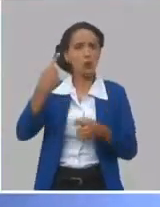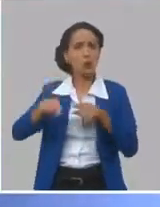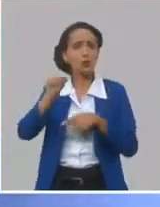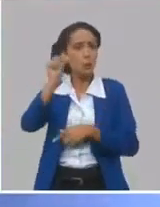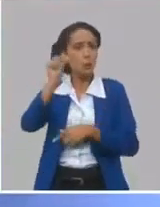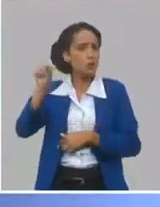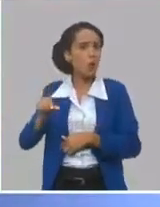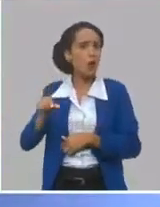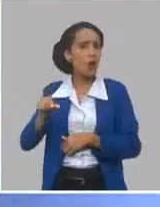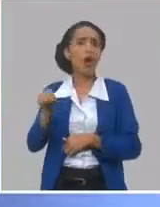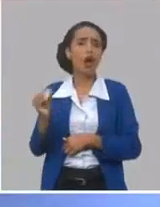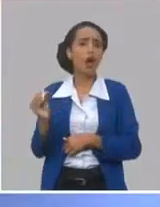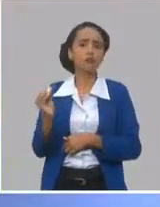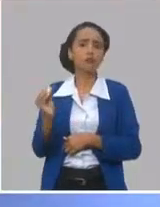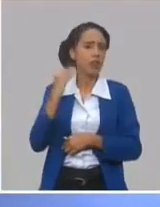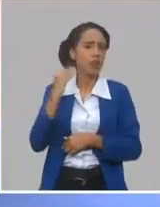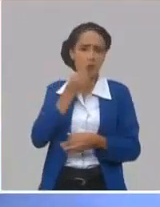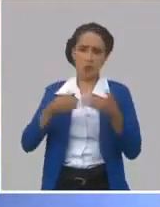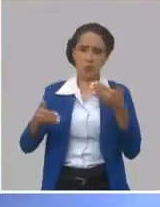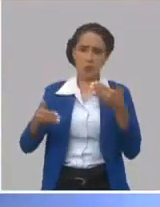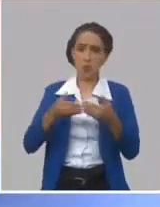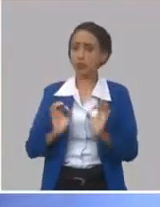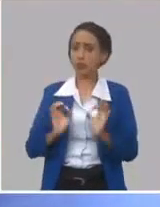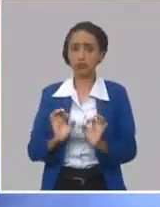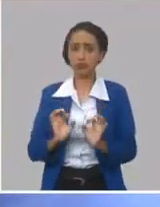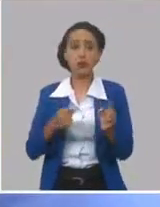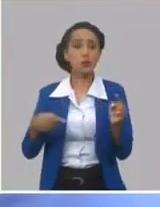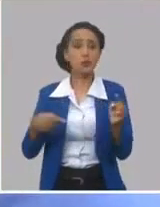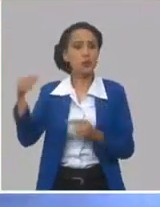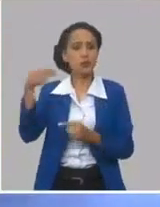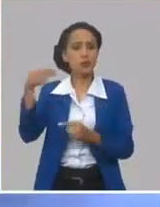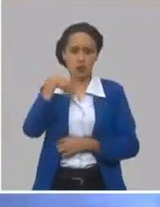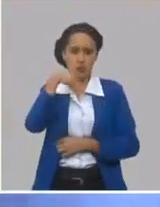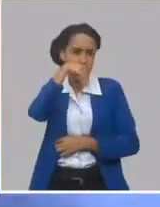tu prestigio, digo yo. Siempre y cuando, o sea, tú